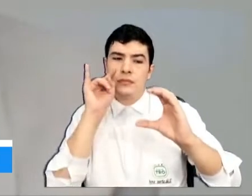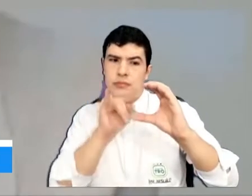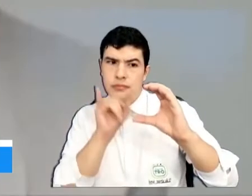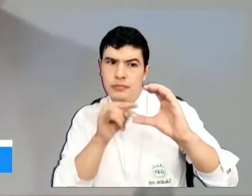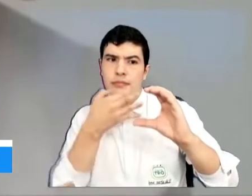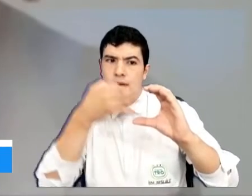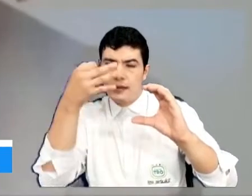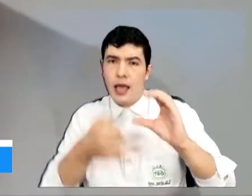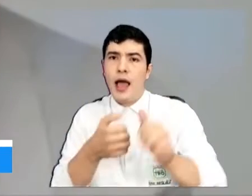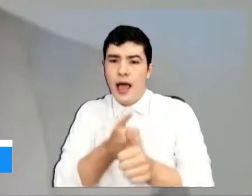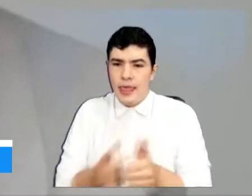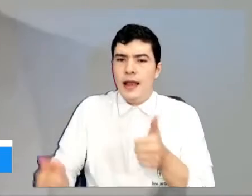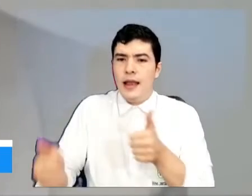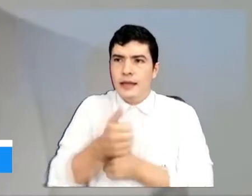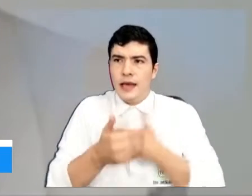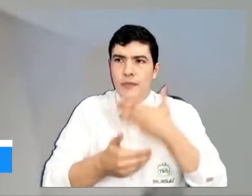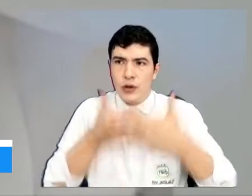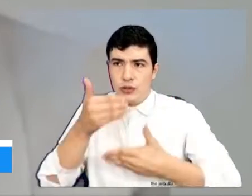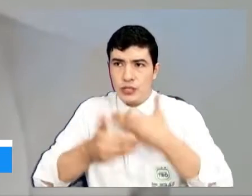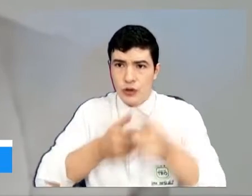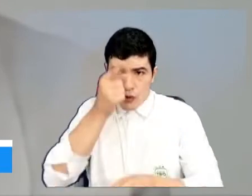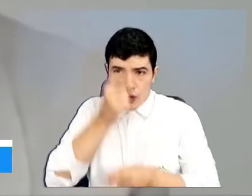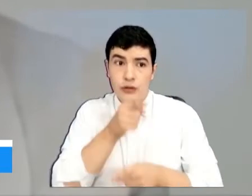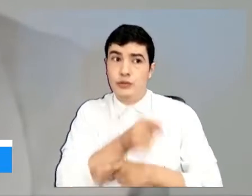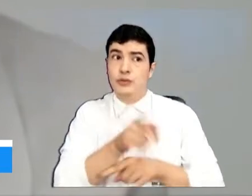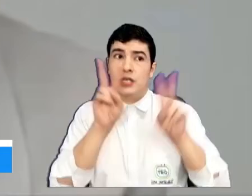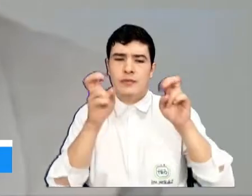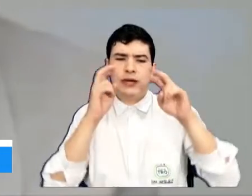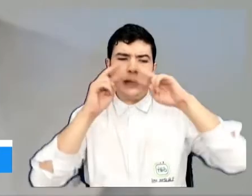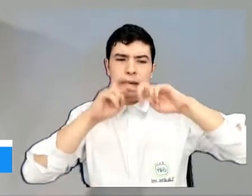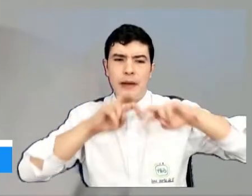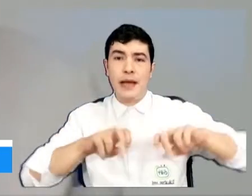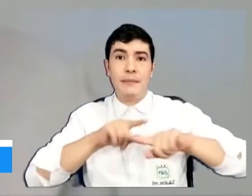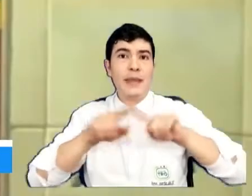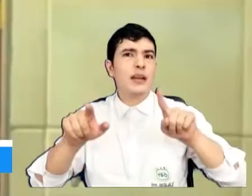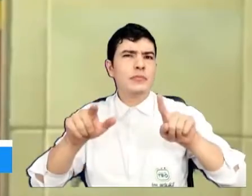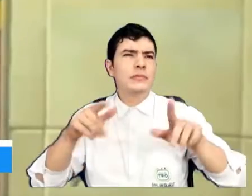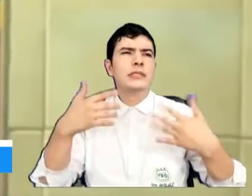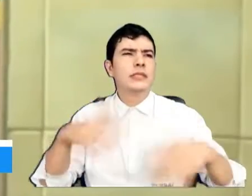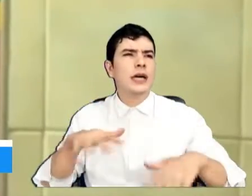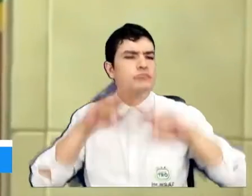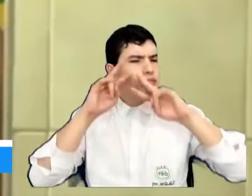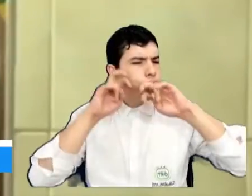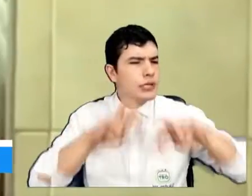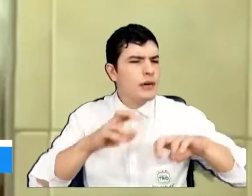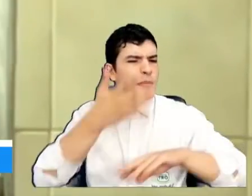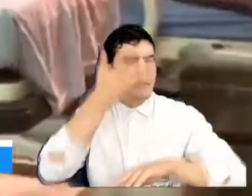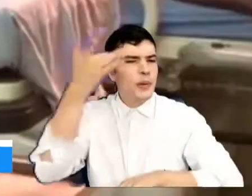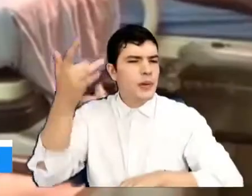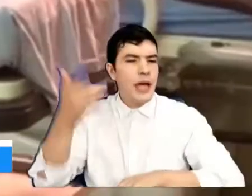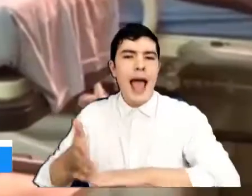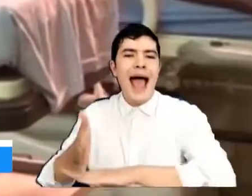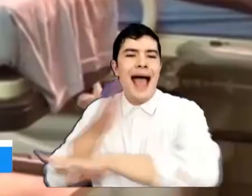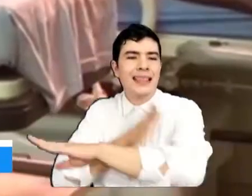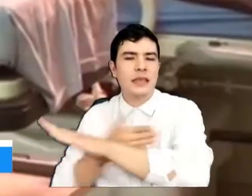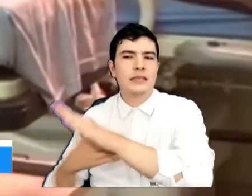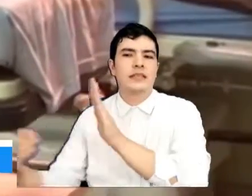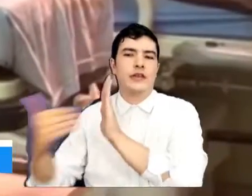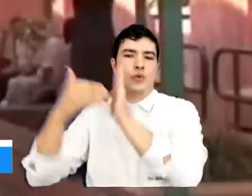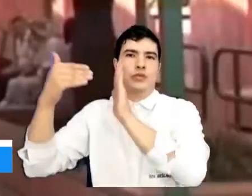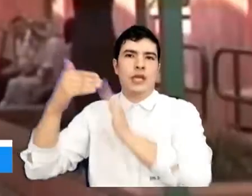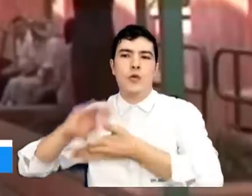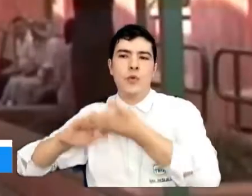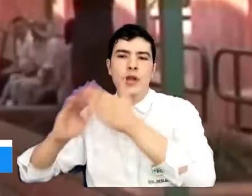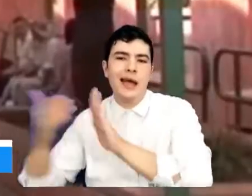y concomitante o selectivo y posterior que nosotros venimos realizando frente a la ejecución de los recursos. En Norte de Santander, el abogado Jaime Acosta denuncia que se